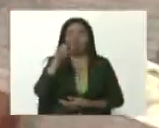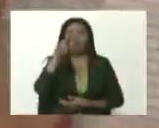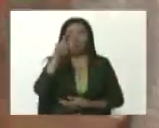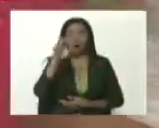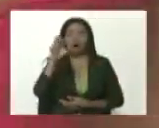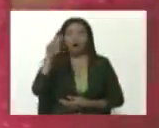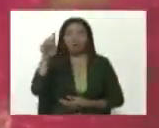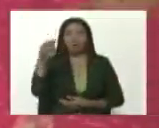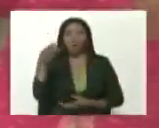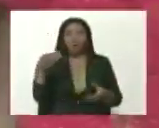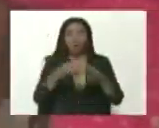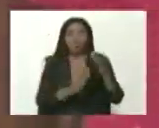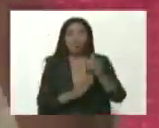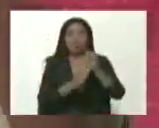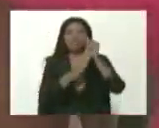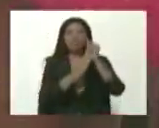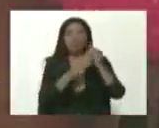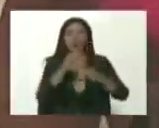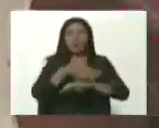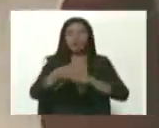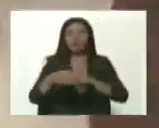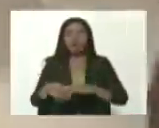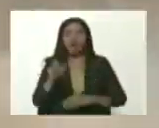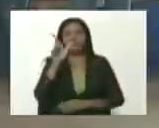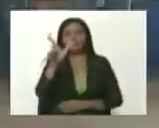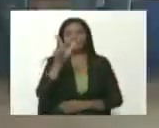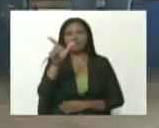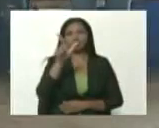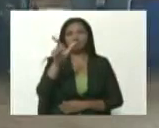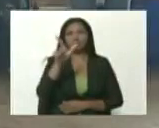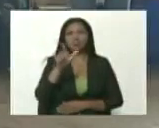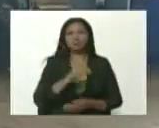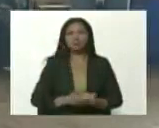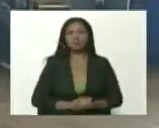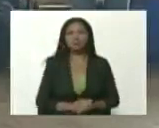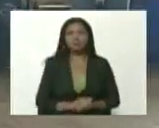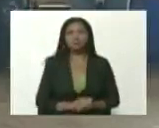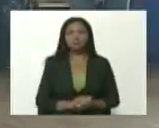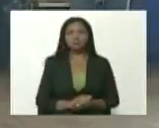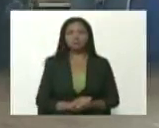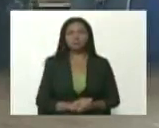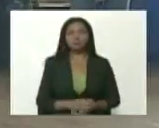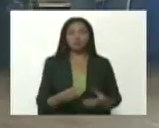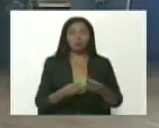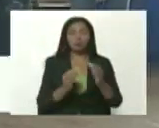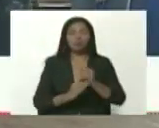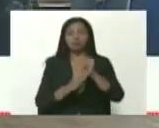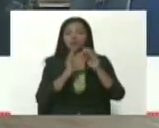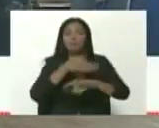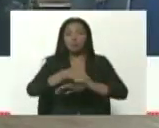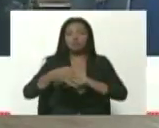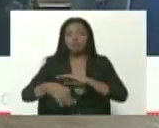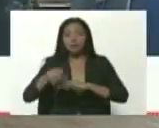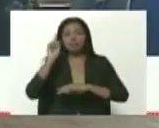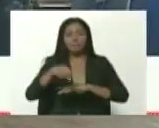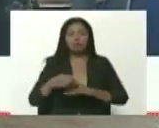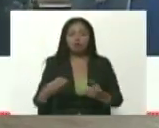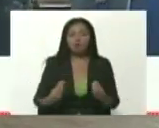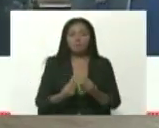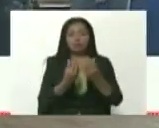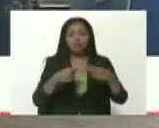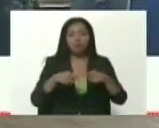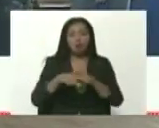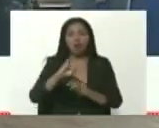el equipo de la Dirección Regional del Partido Socialista Unido de Venezuela. Nos acompaña la Dirección Municipal. Nos acompaña